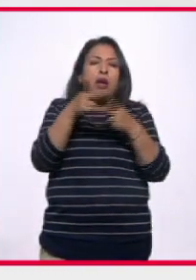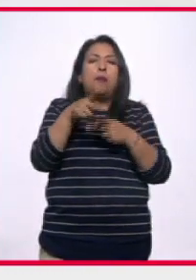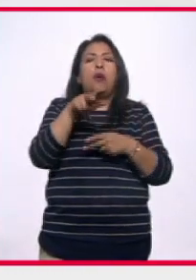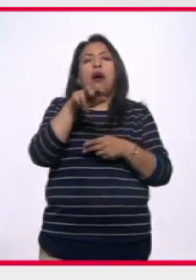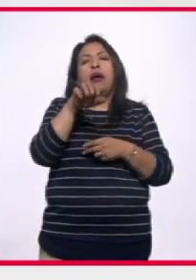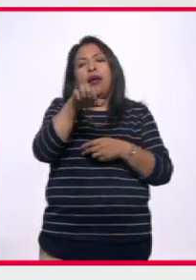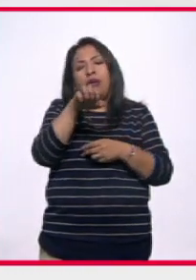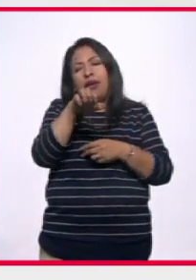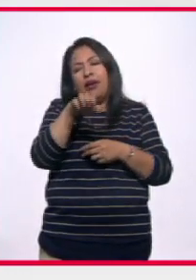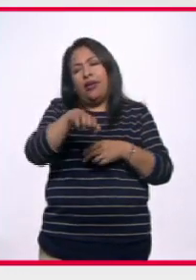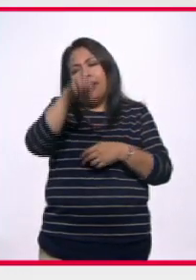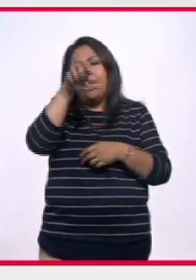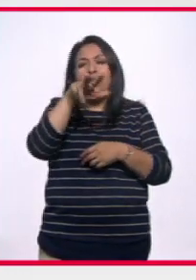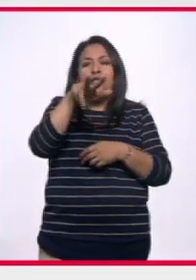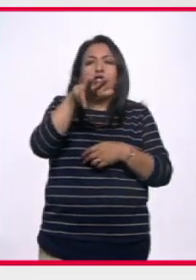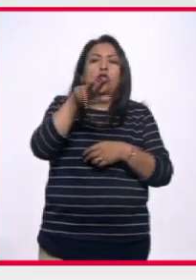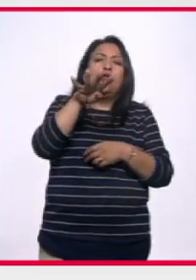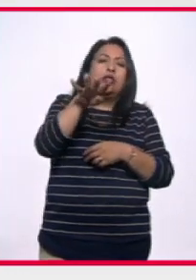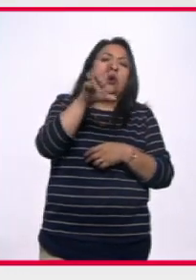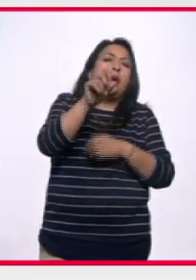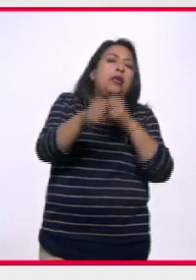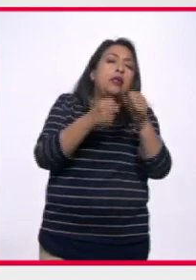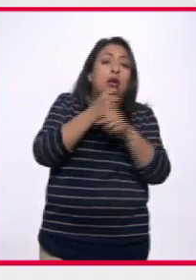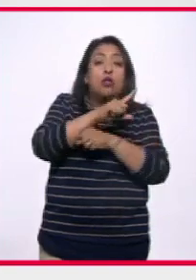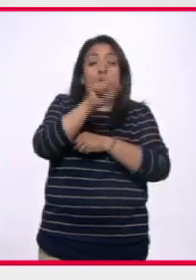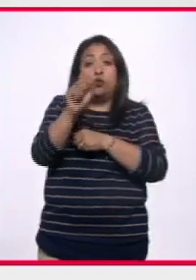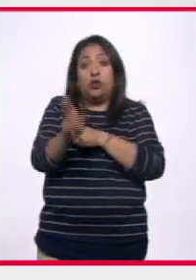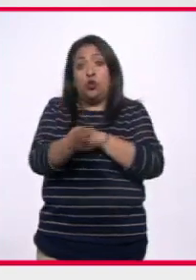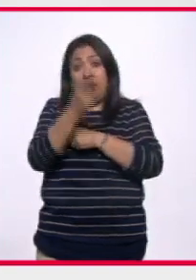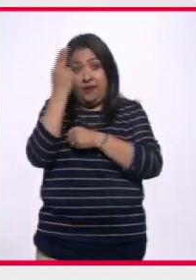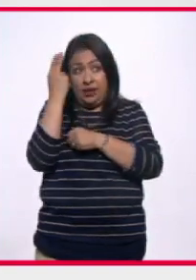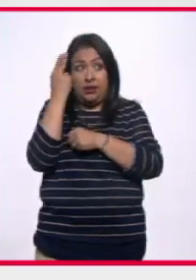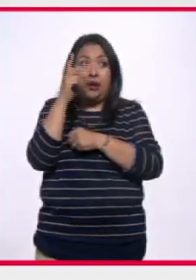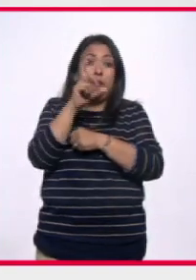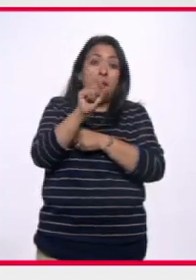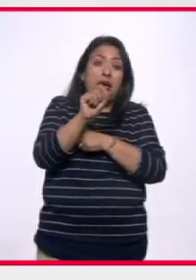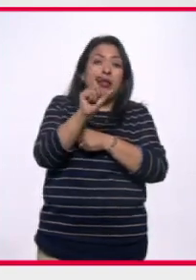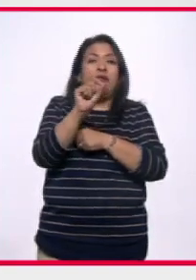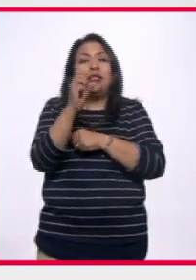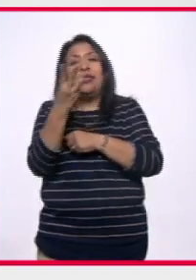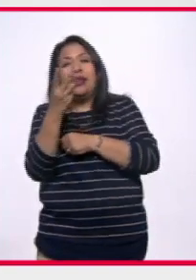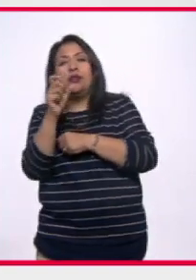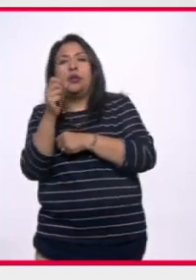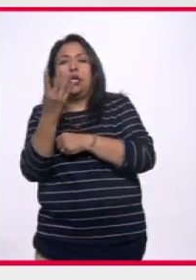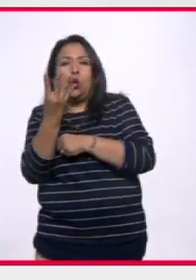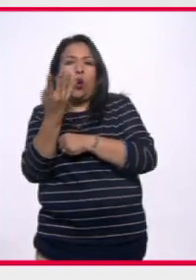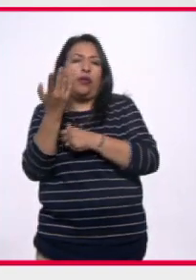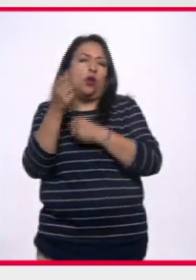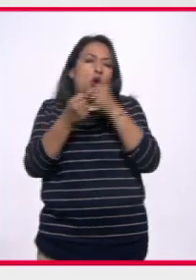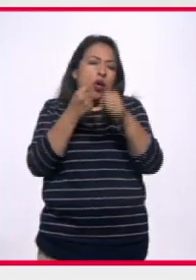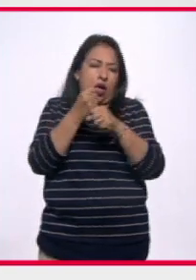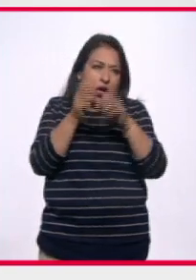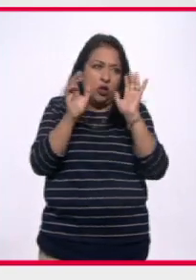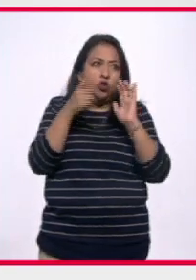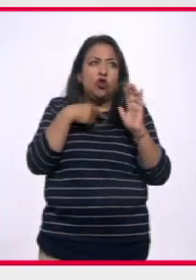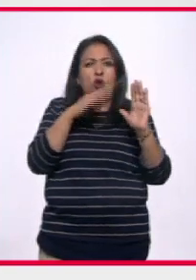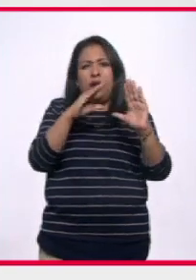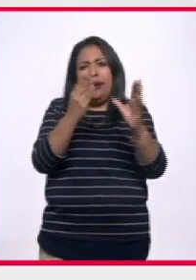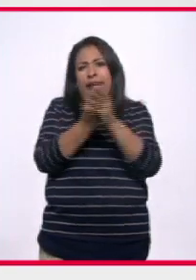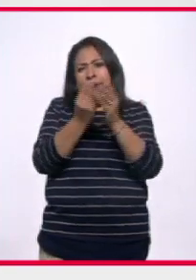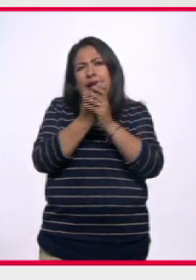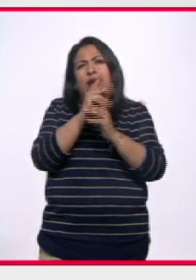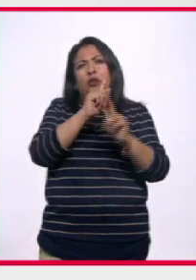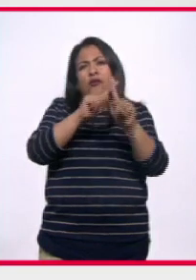18 1920 etcétera y luego en la universidad 20 23 24 y luego dado clases en